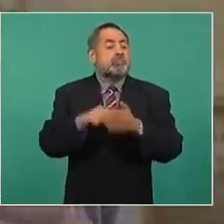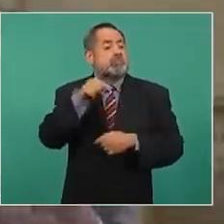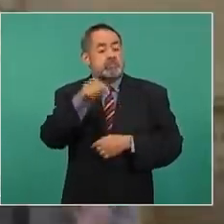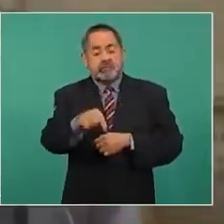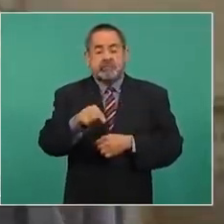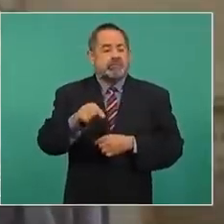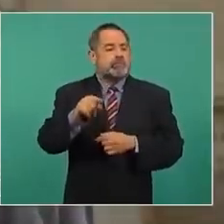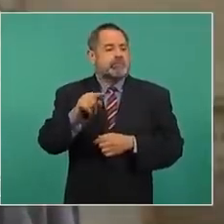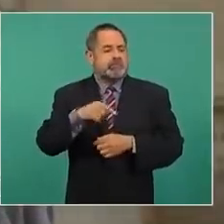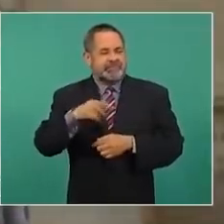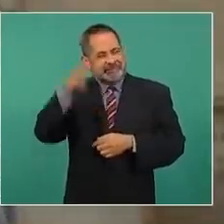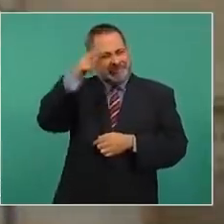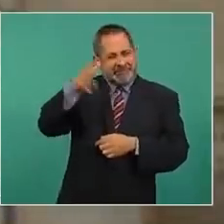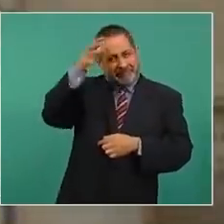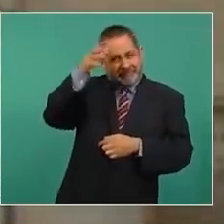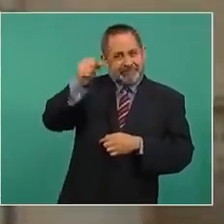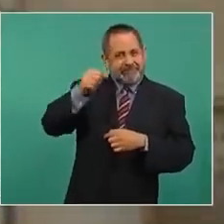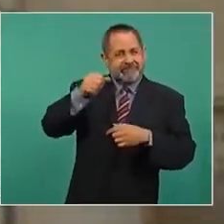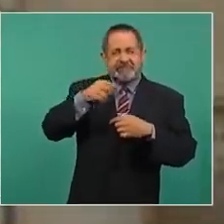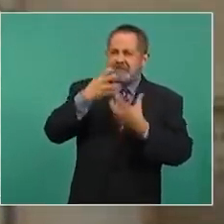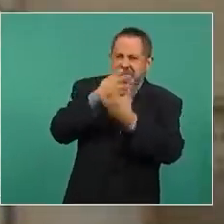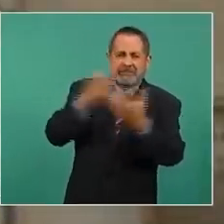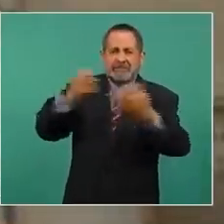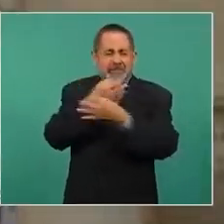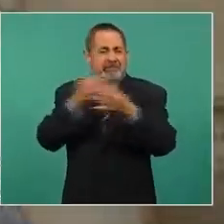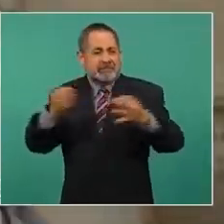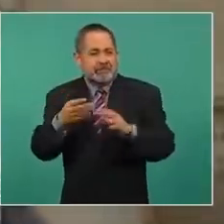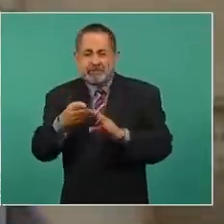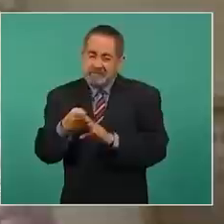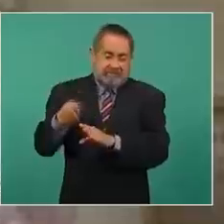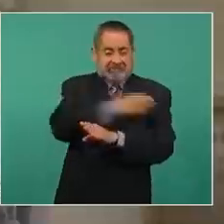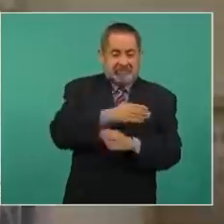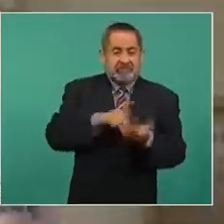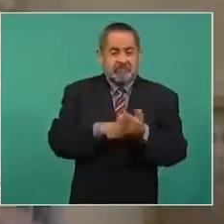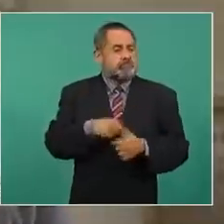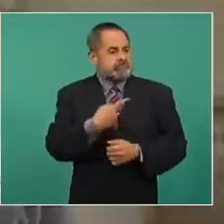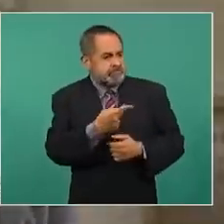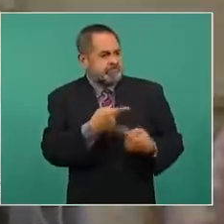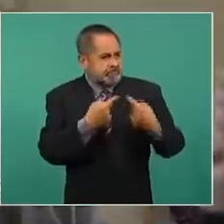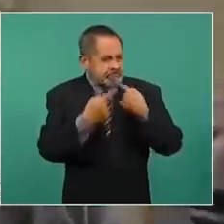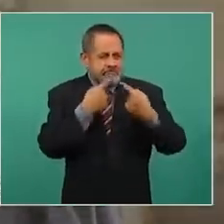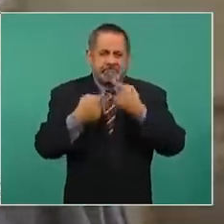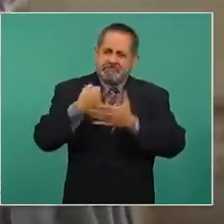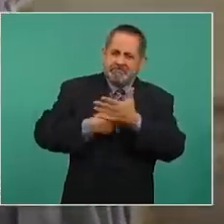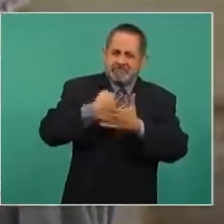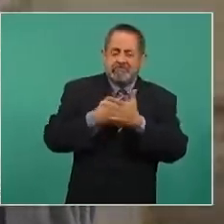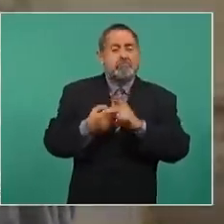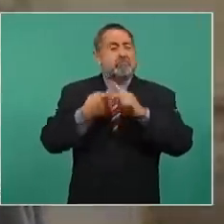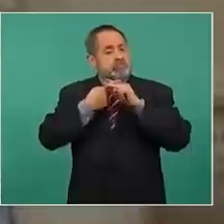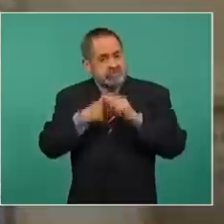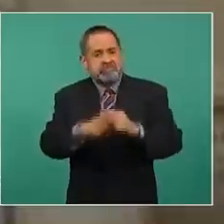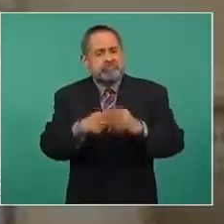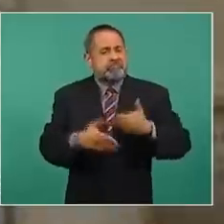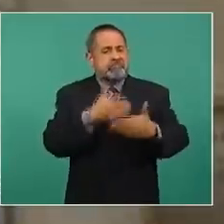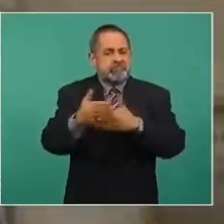del cura Miguel Hidalgo in10 que marcó el inicio de la Lu de la independencia de